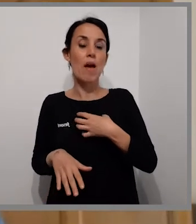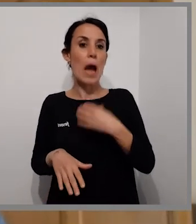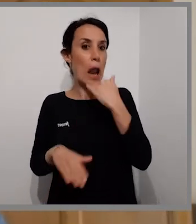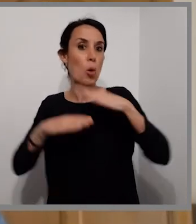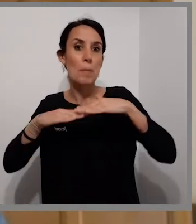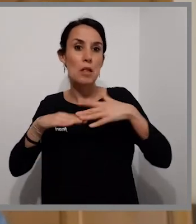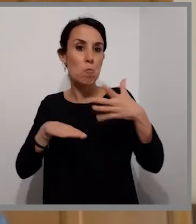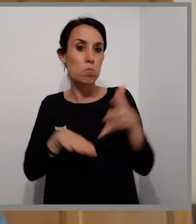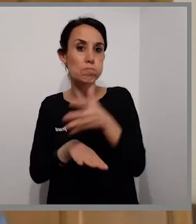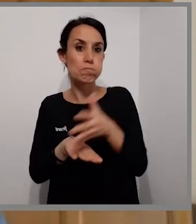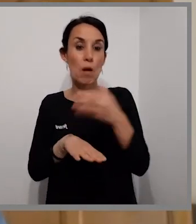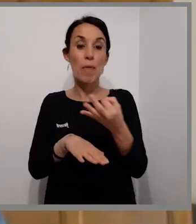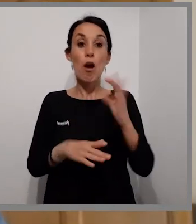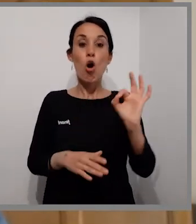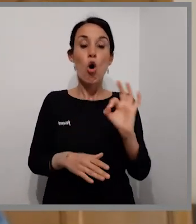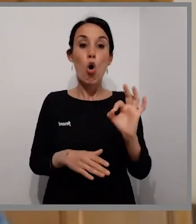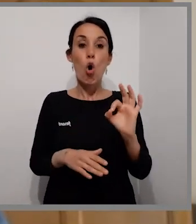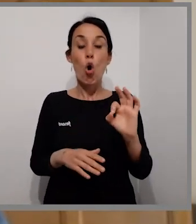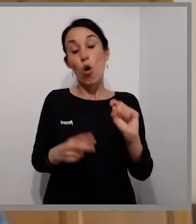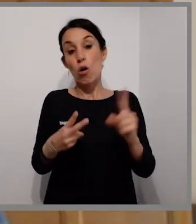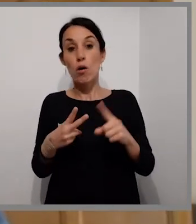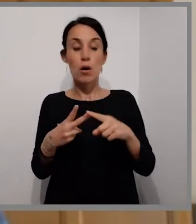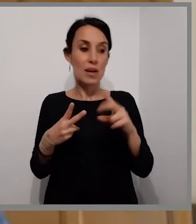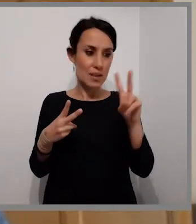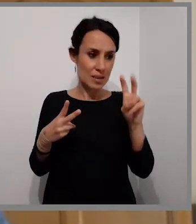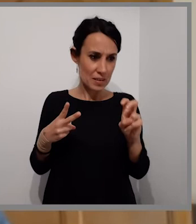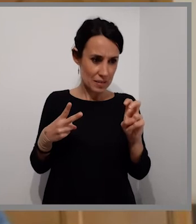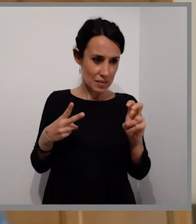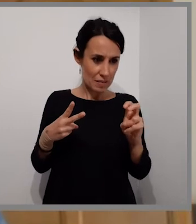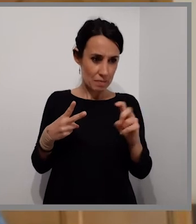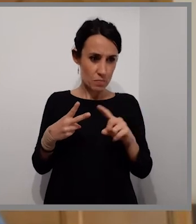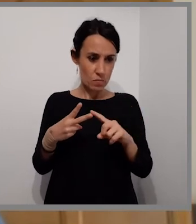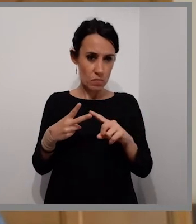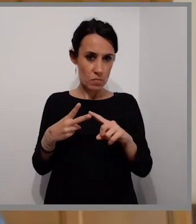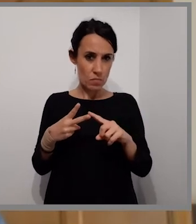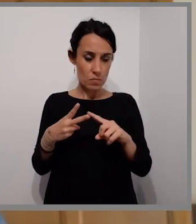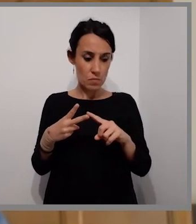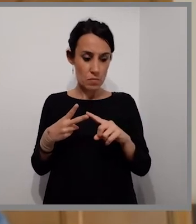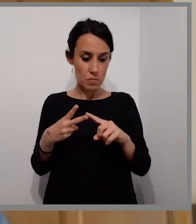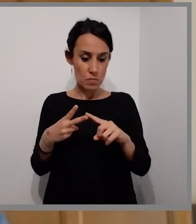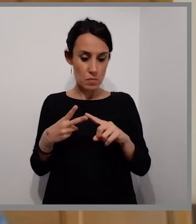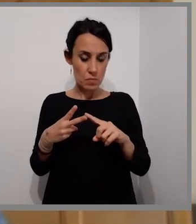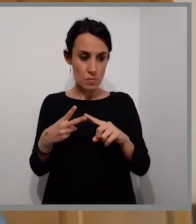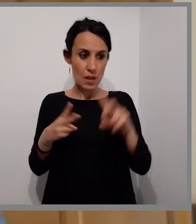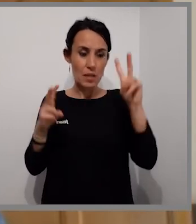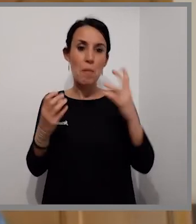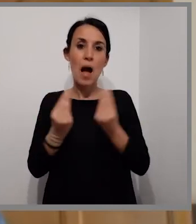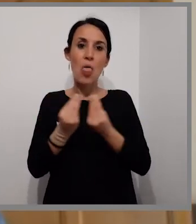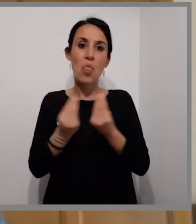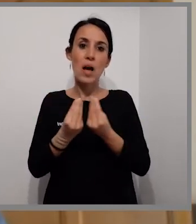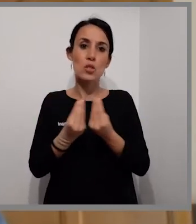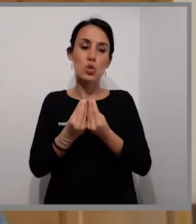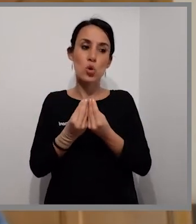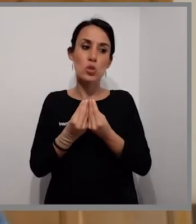podido parar? Y, en segundo lugar, la CEP viene reclamando desde hace días tener acceso a